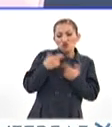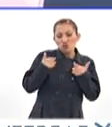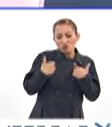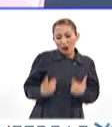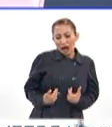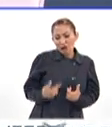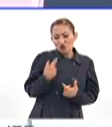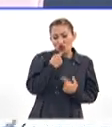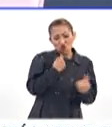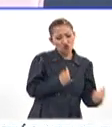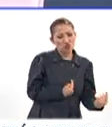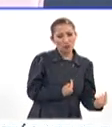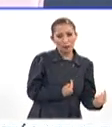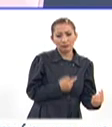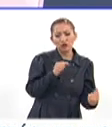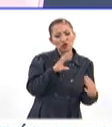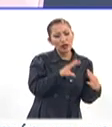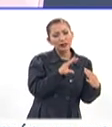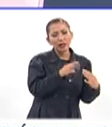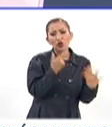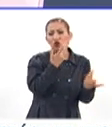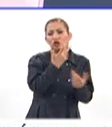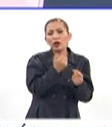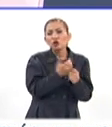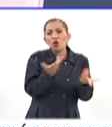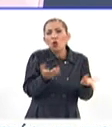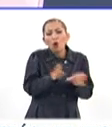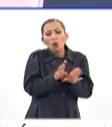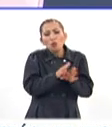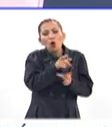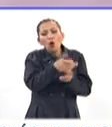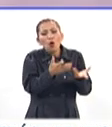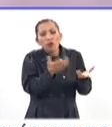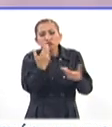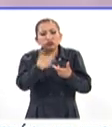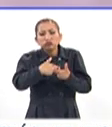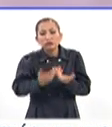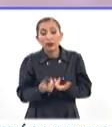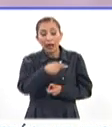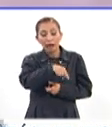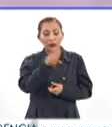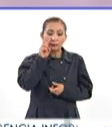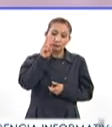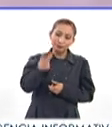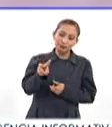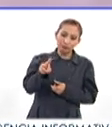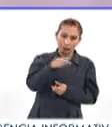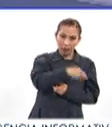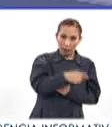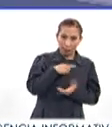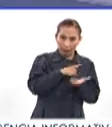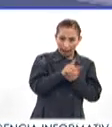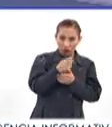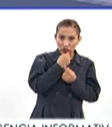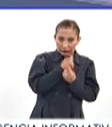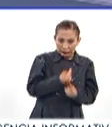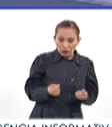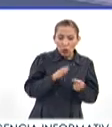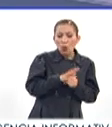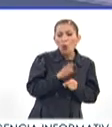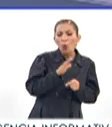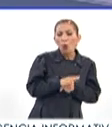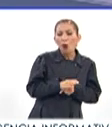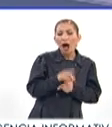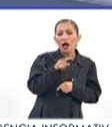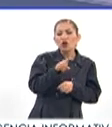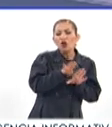humanitario desde muy pequeños. ¿Qué les enseña, por ejemplo, a alguien de 8 años o cómo se va integrando? Ellos van viendo desde los derechos de los niños, cuáles